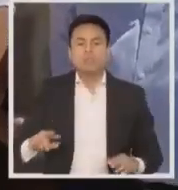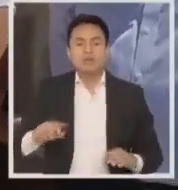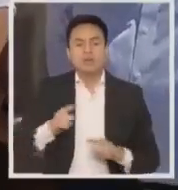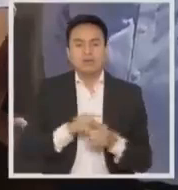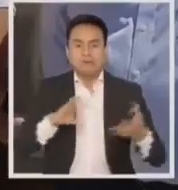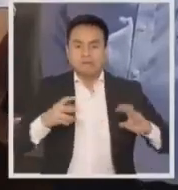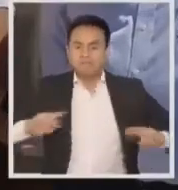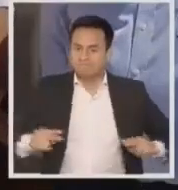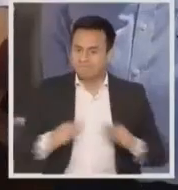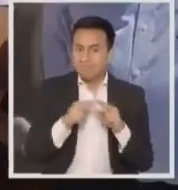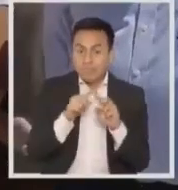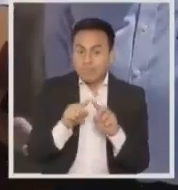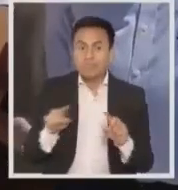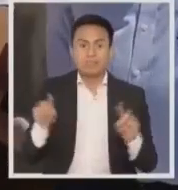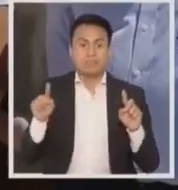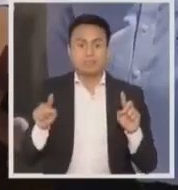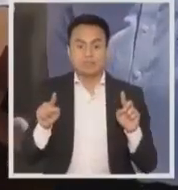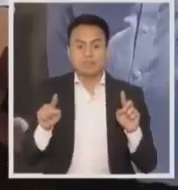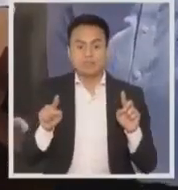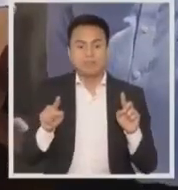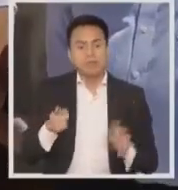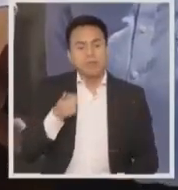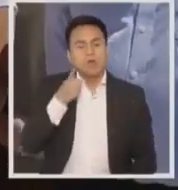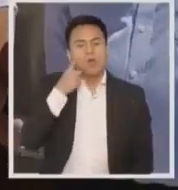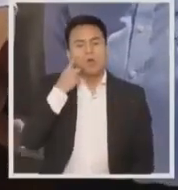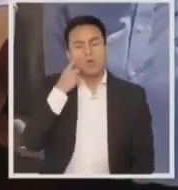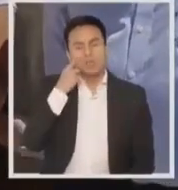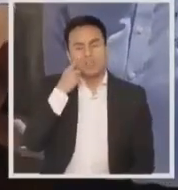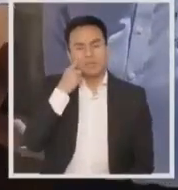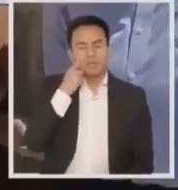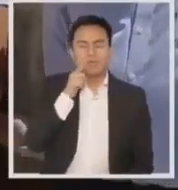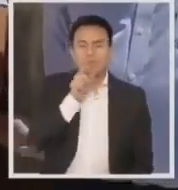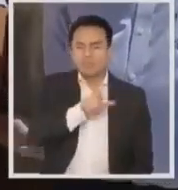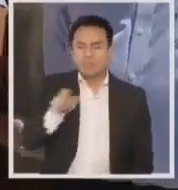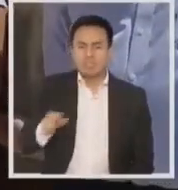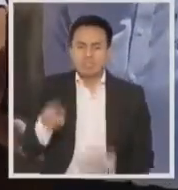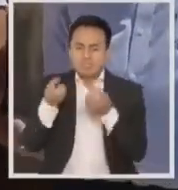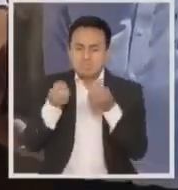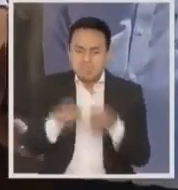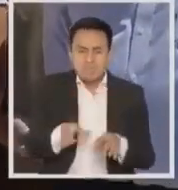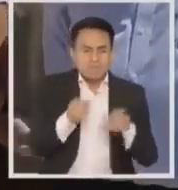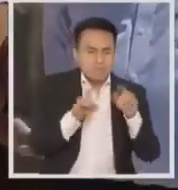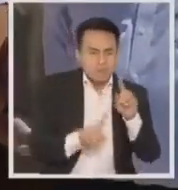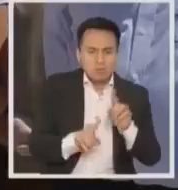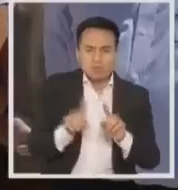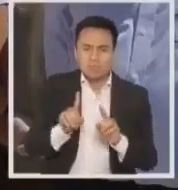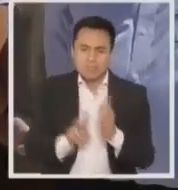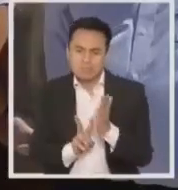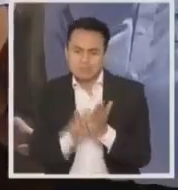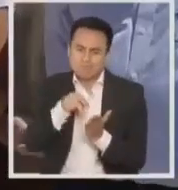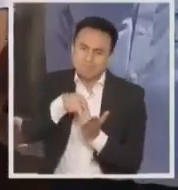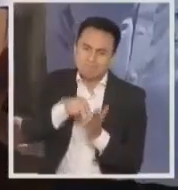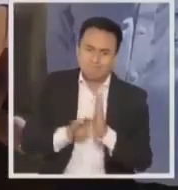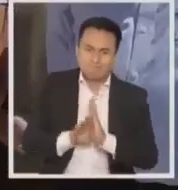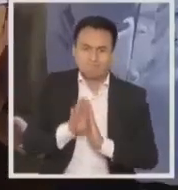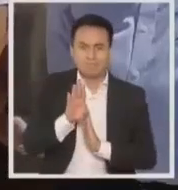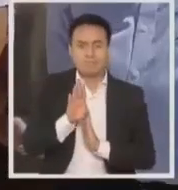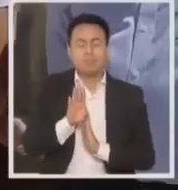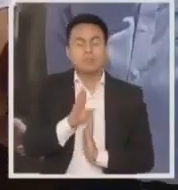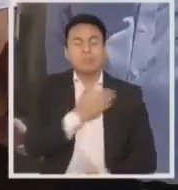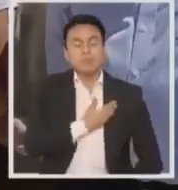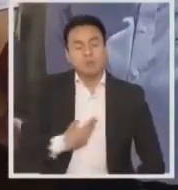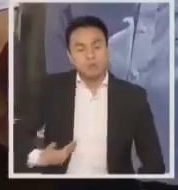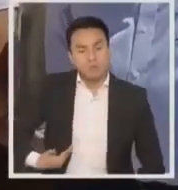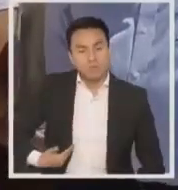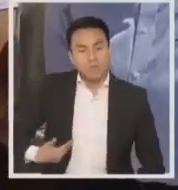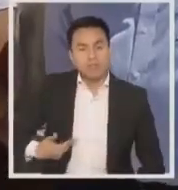reconstrucción es distinta cuando conocemos a quienes han perdido y quienes se están poniendo de pie. Como gobierno